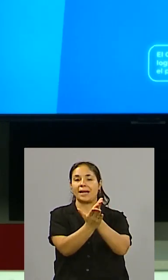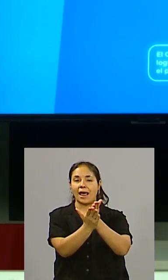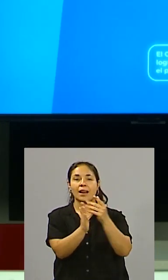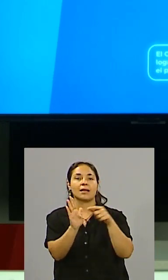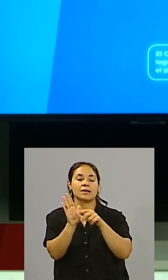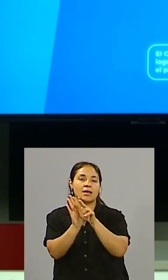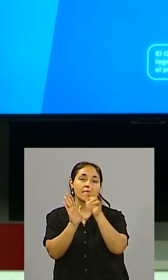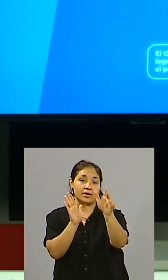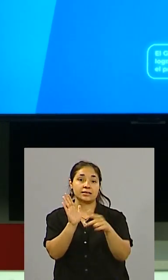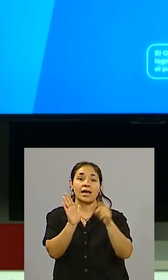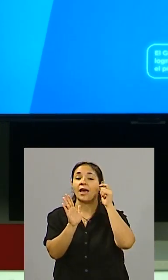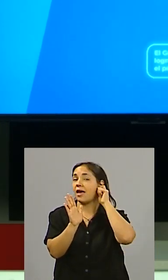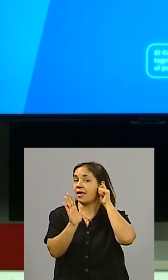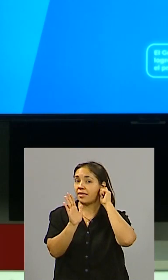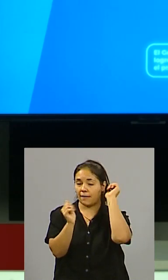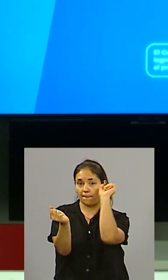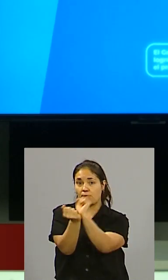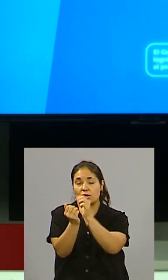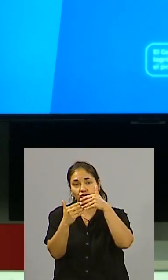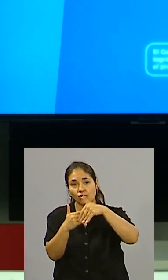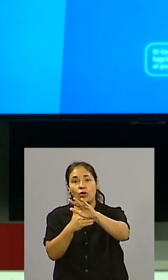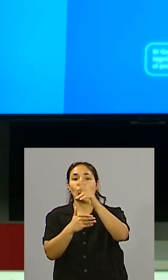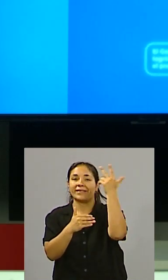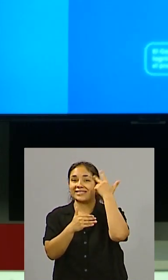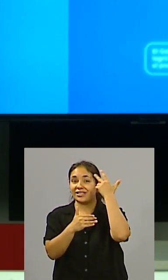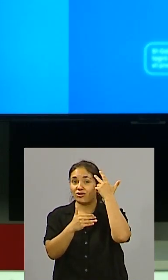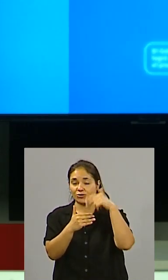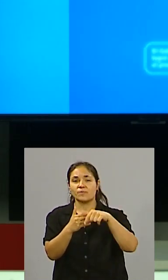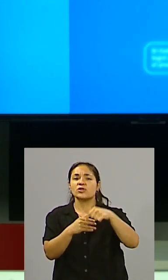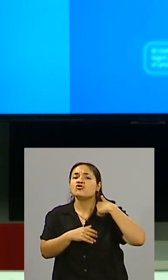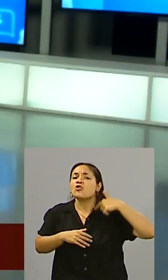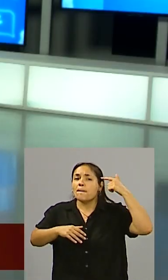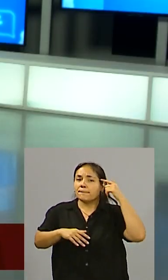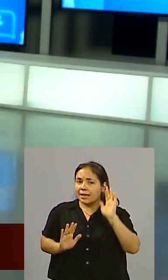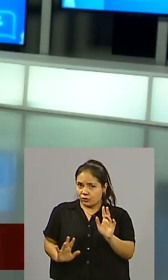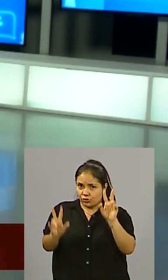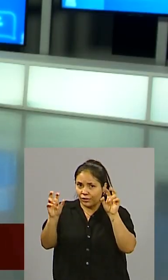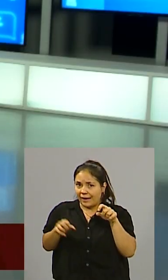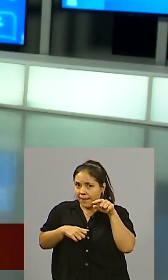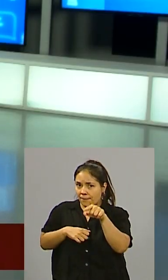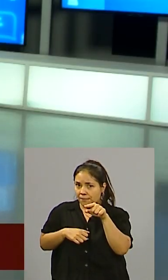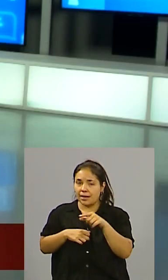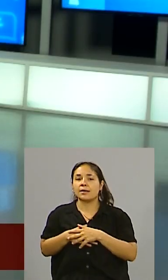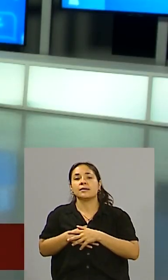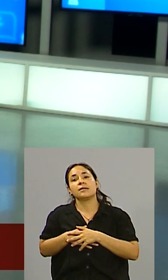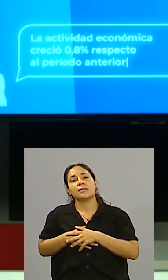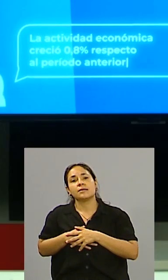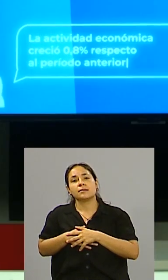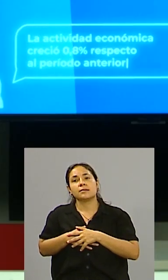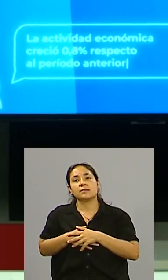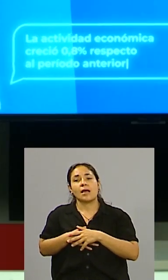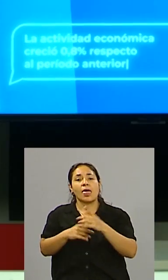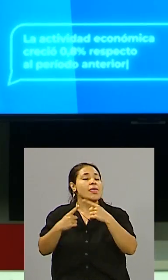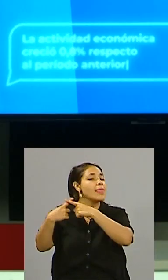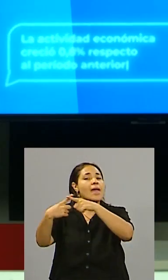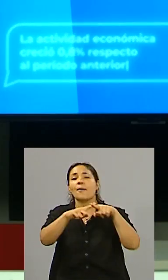edad de inimputabilidad. Yo creo, respecto a eso, que tienen que darse los